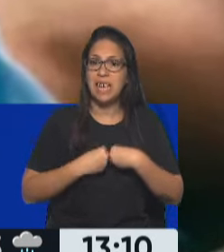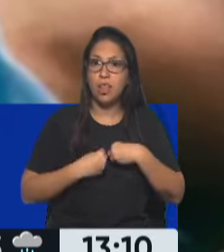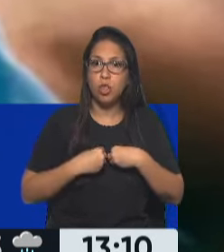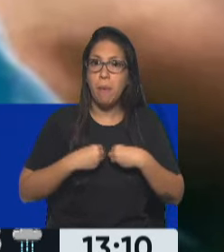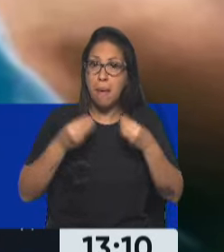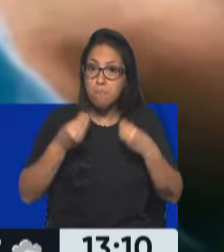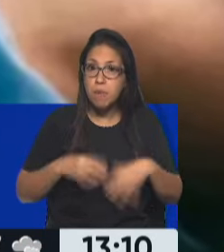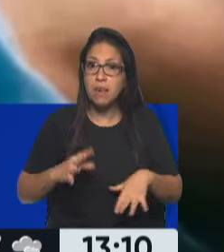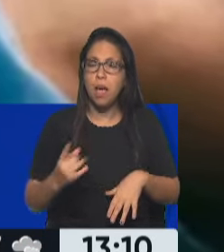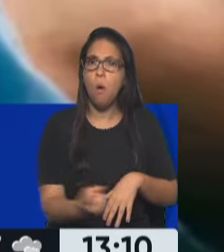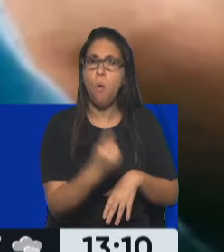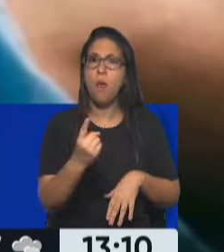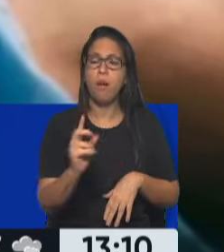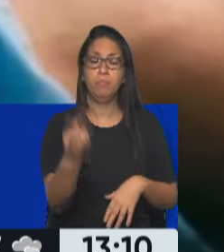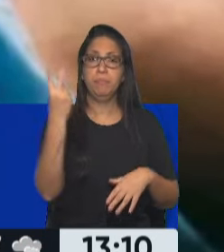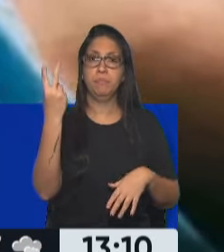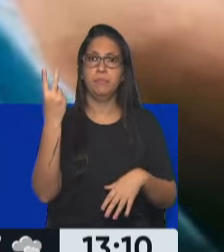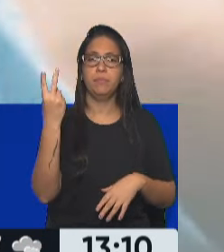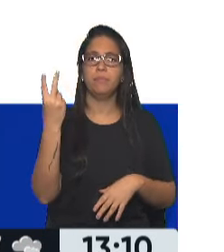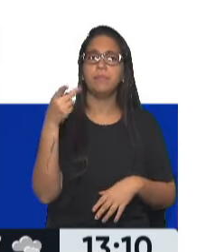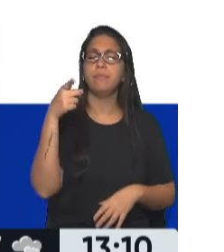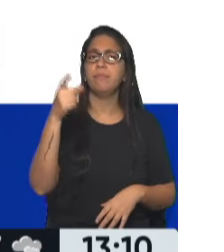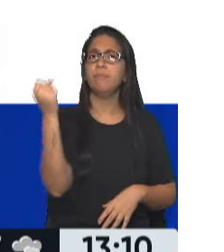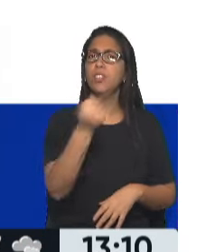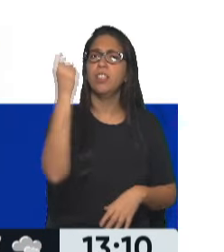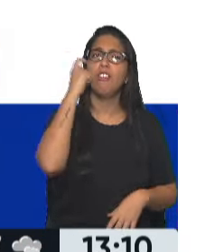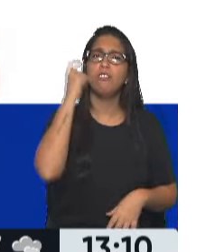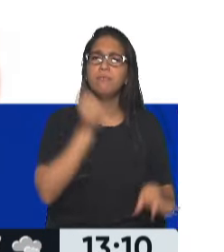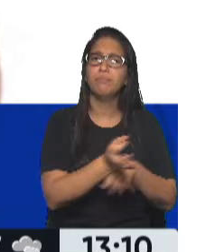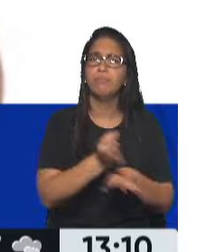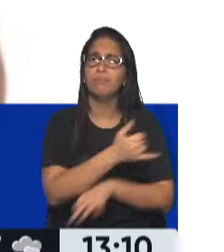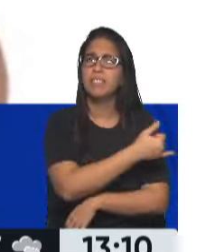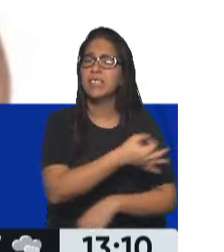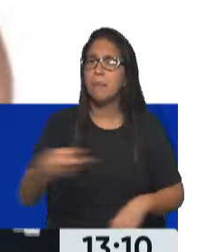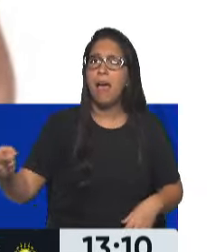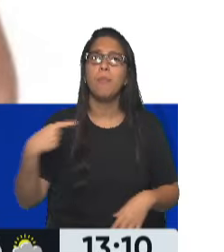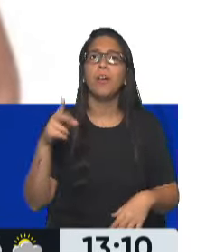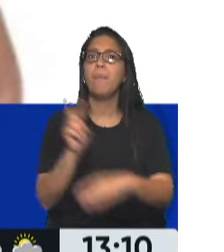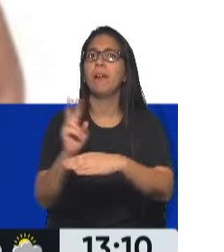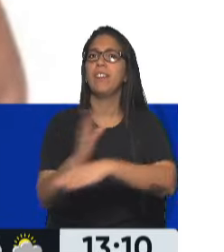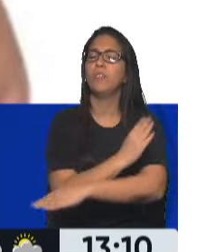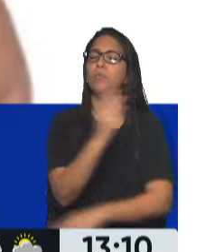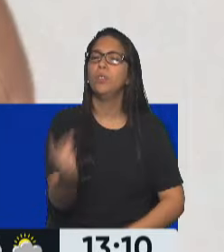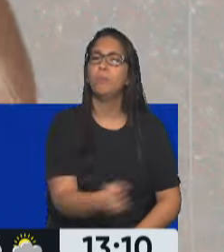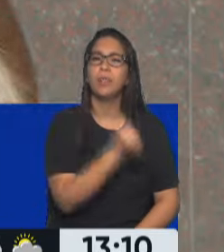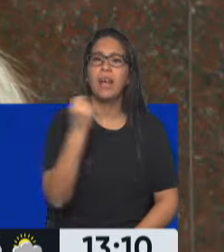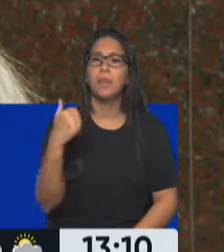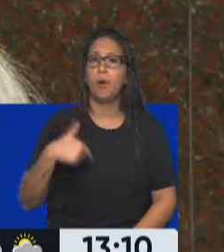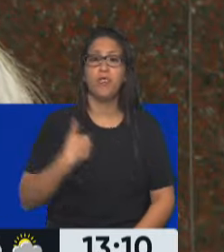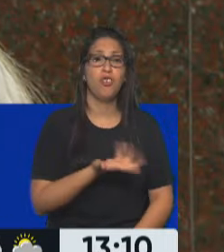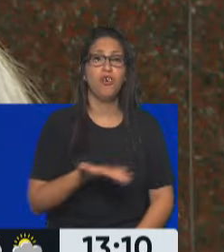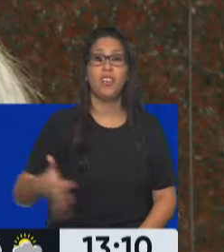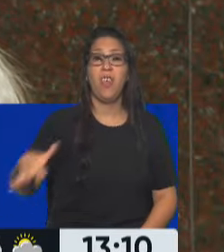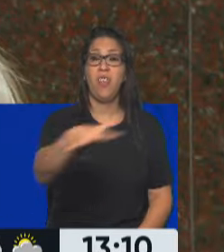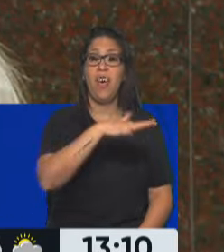es importante esta semana de concientización porque los dos aspectos fundamentales es la prevención Ya que en nuestra sociedad la